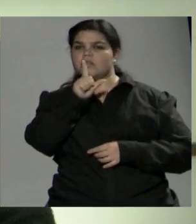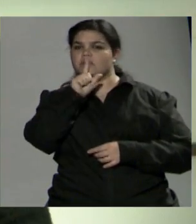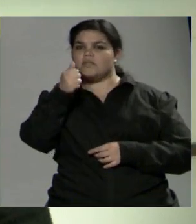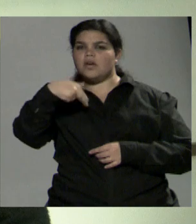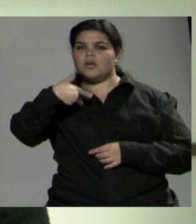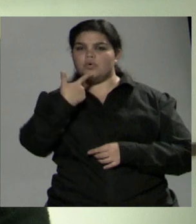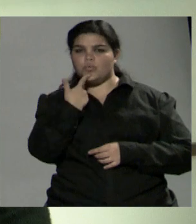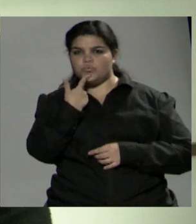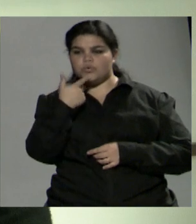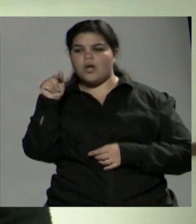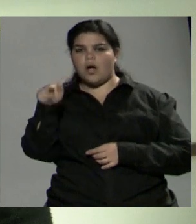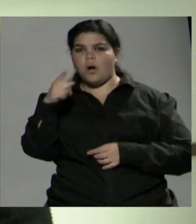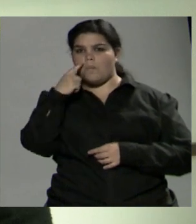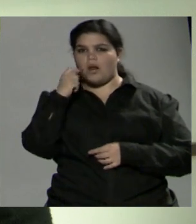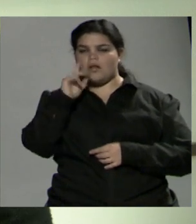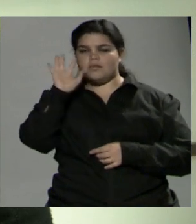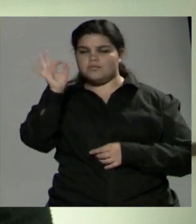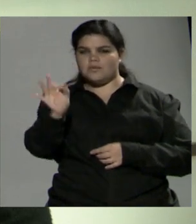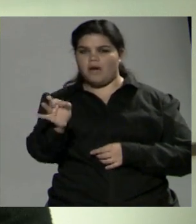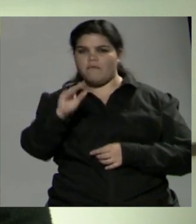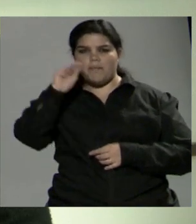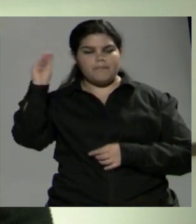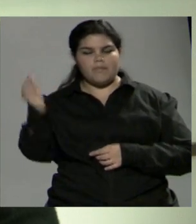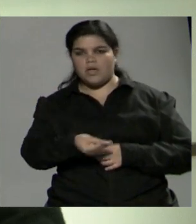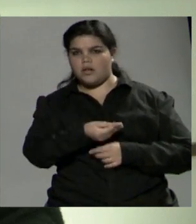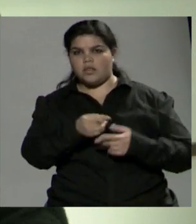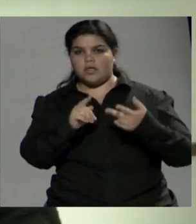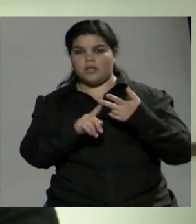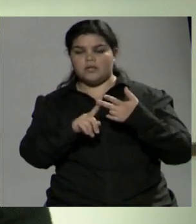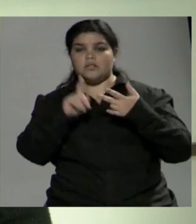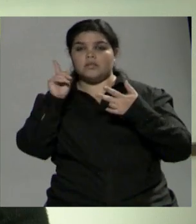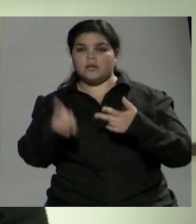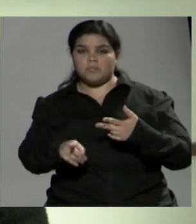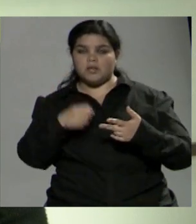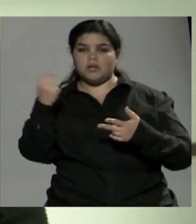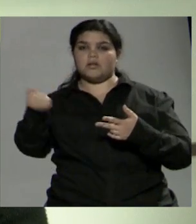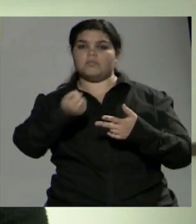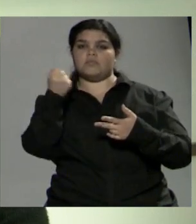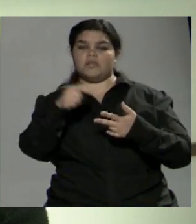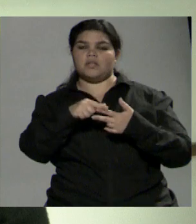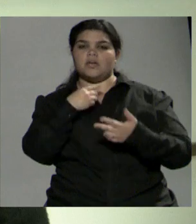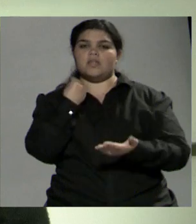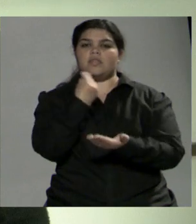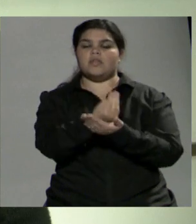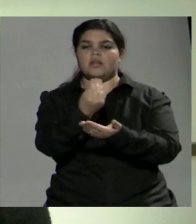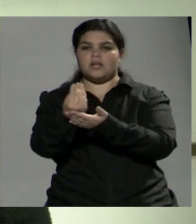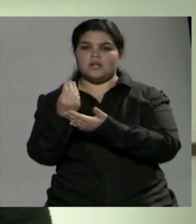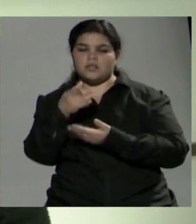alguna manera una suerte de posicionamiento de parte de los sectores